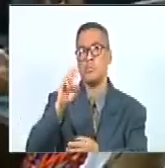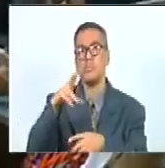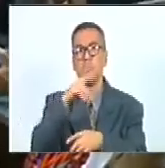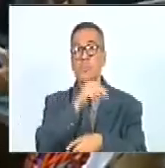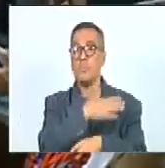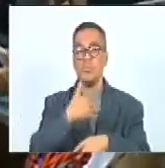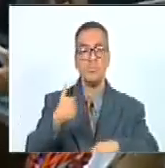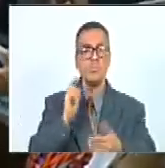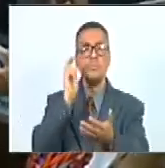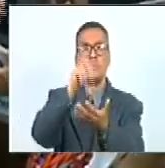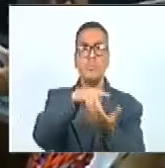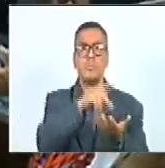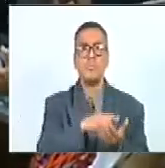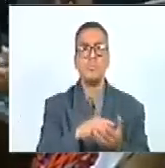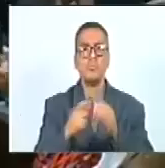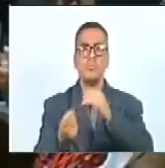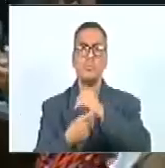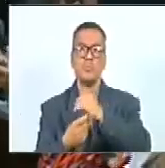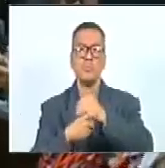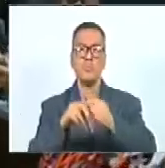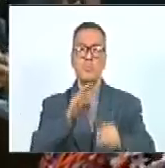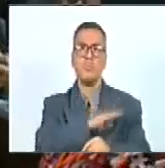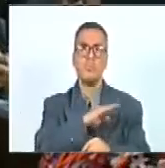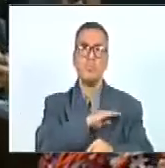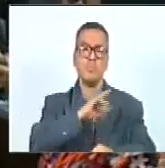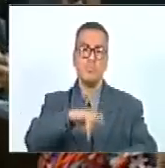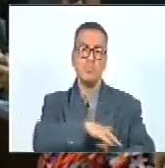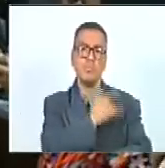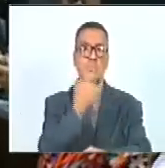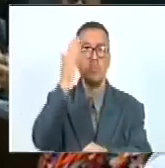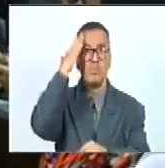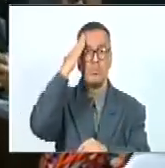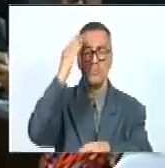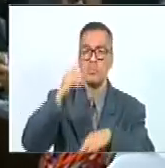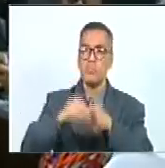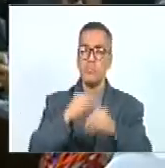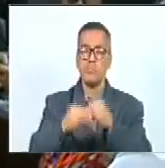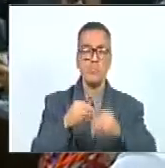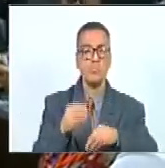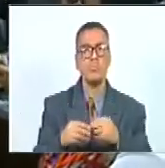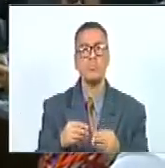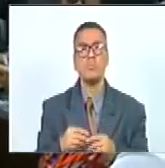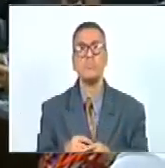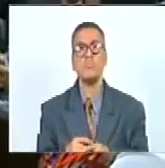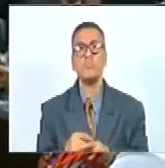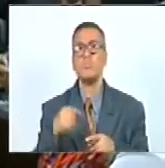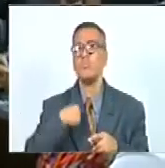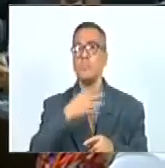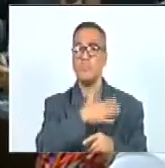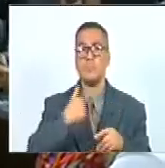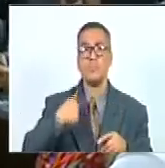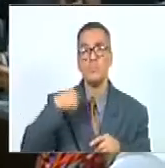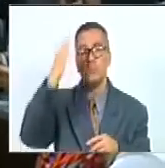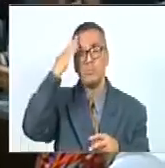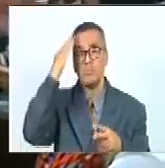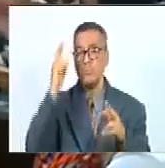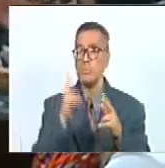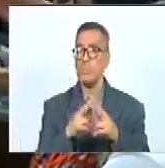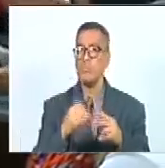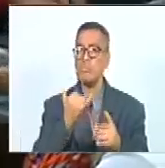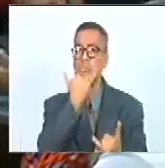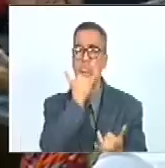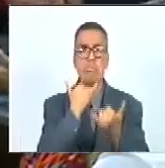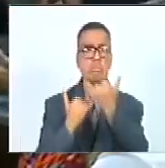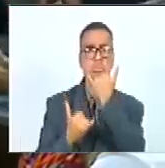quisieron participación de los técnicos de la propia universidad que saben cómo hacerlo. No quisieron reconocer que se